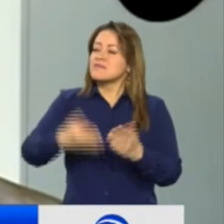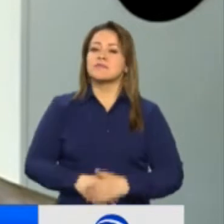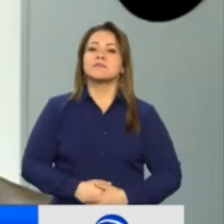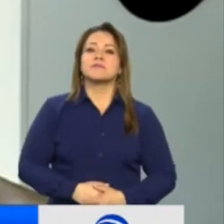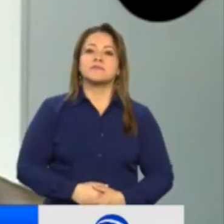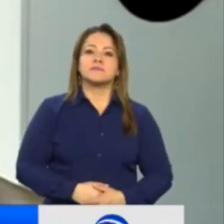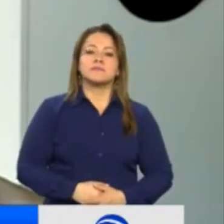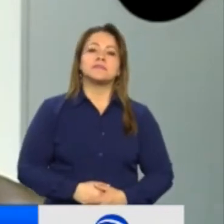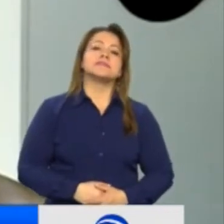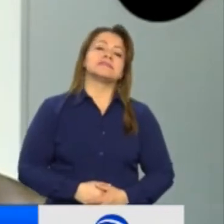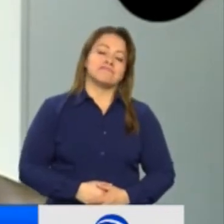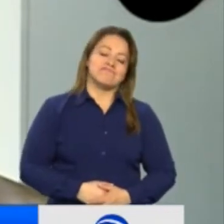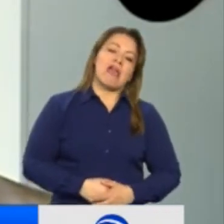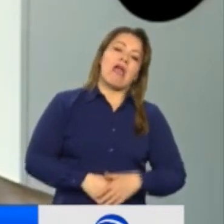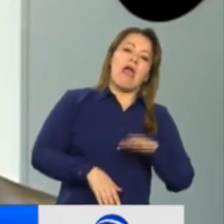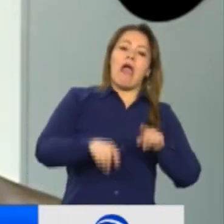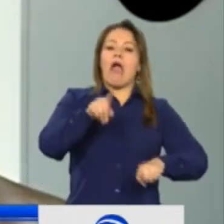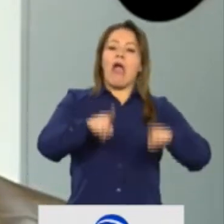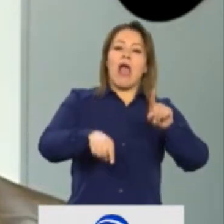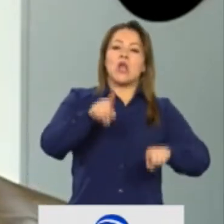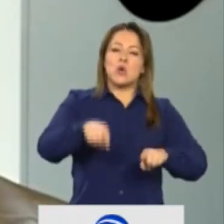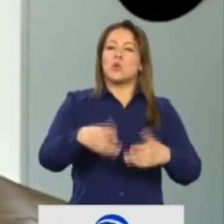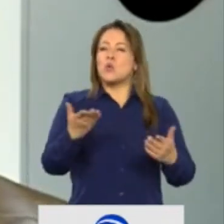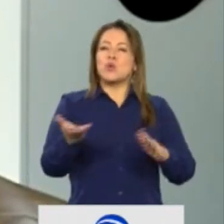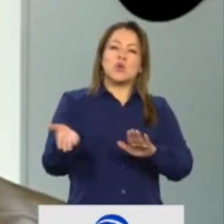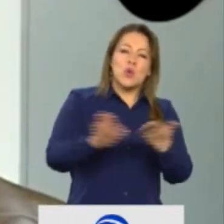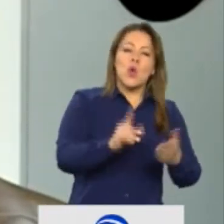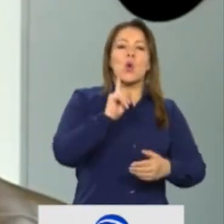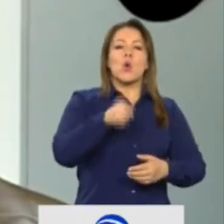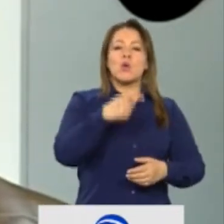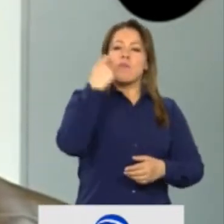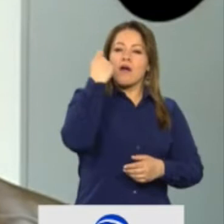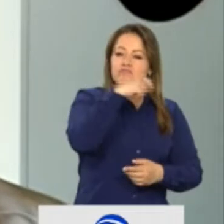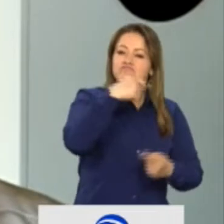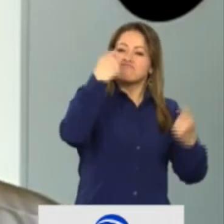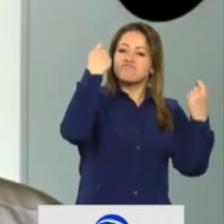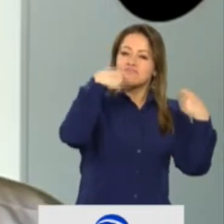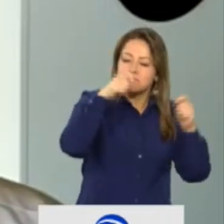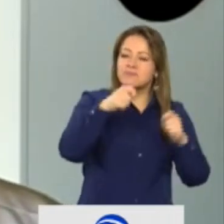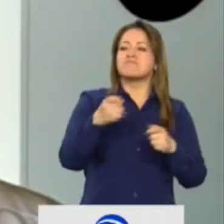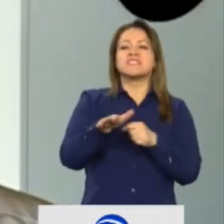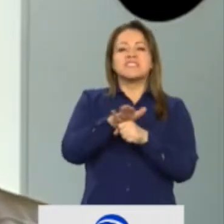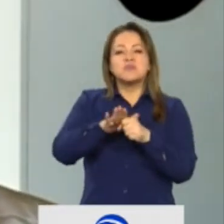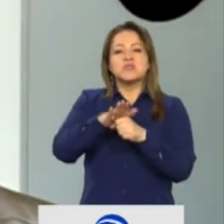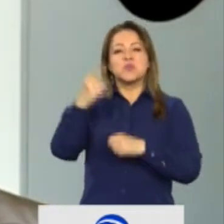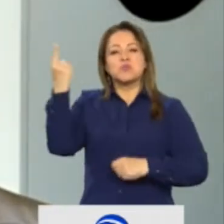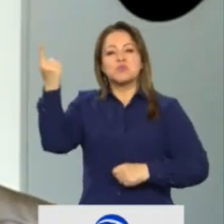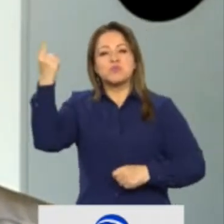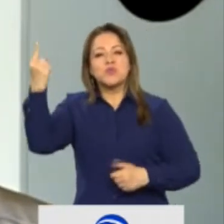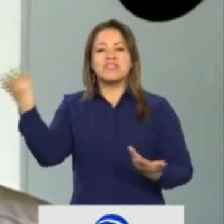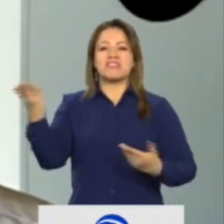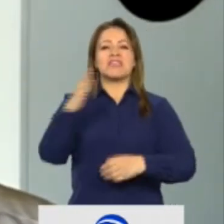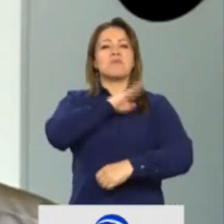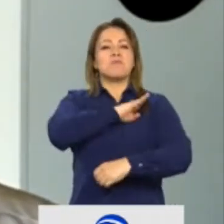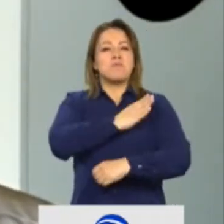Intereses geopolíticos de diversos actores, por ende hay economías legales e ilegales que tienen mucho poder en